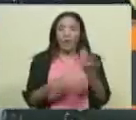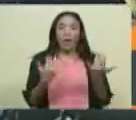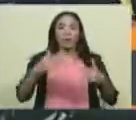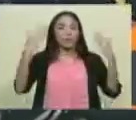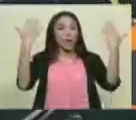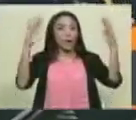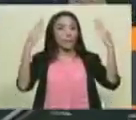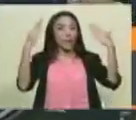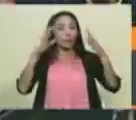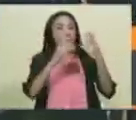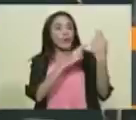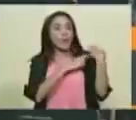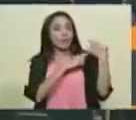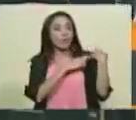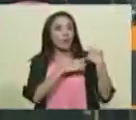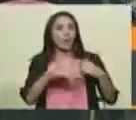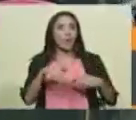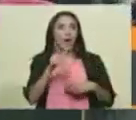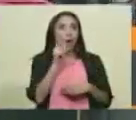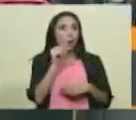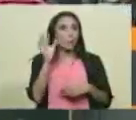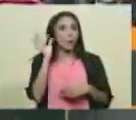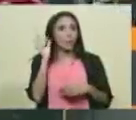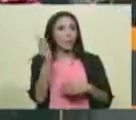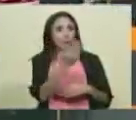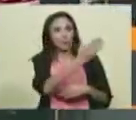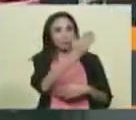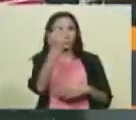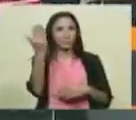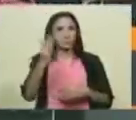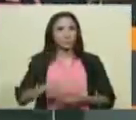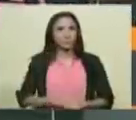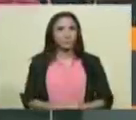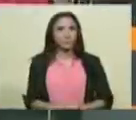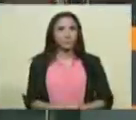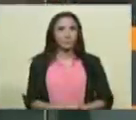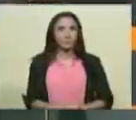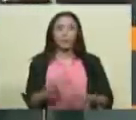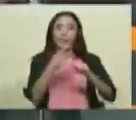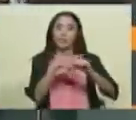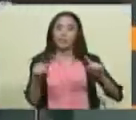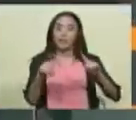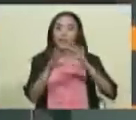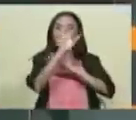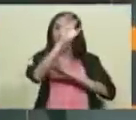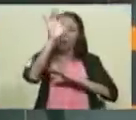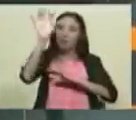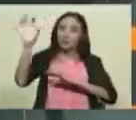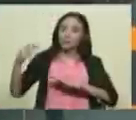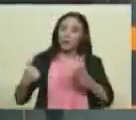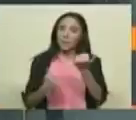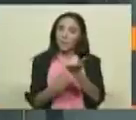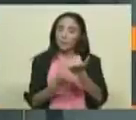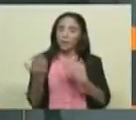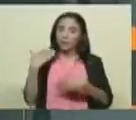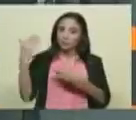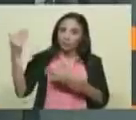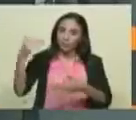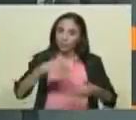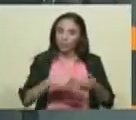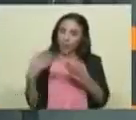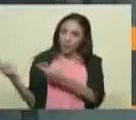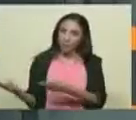aplauso a estos delegados y delegadas que se encuentran aquí presentes. ¡Que viva la solidaridad mundial con la